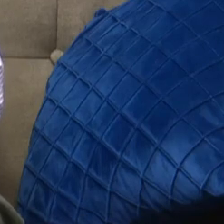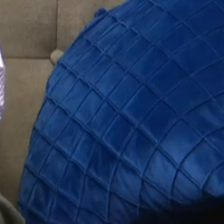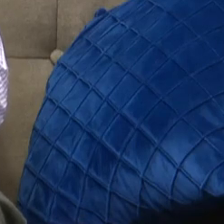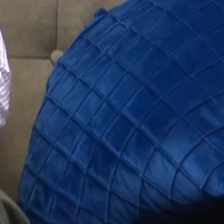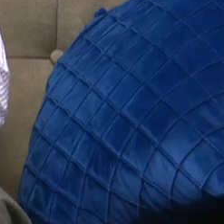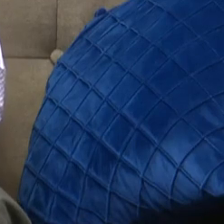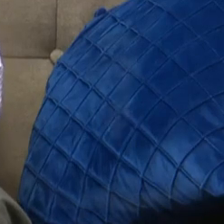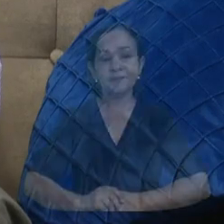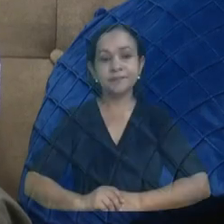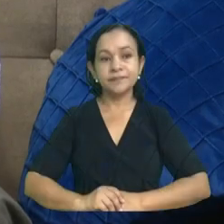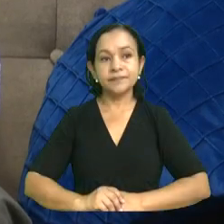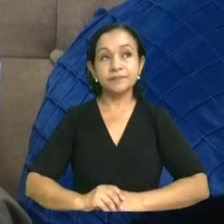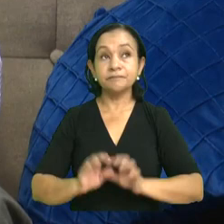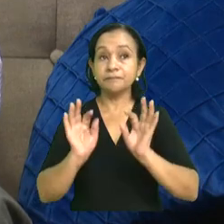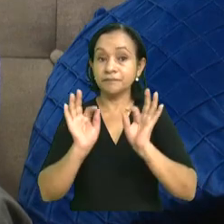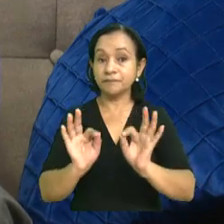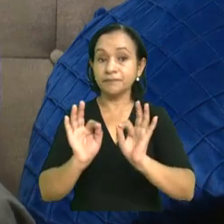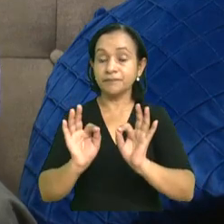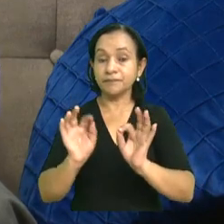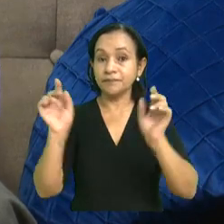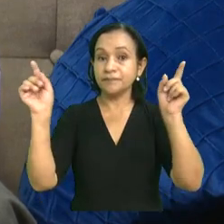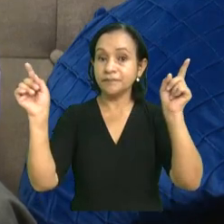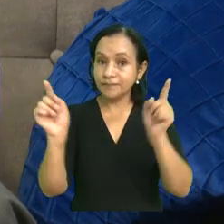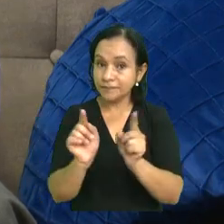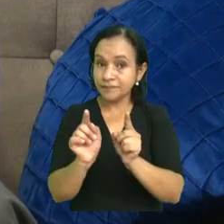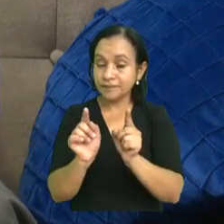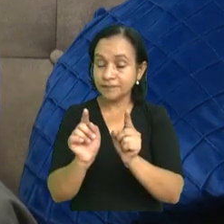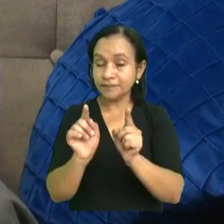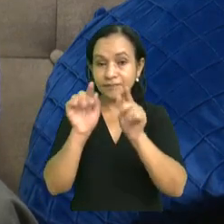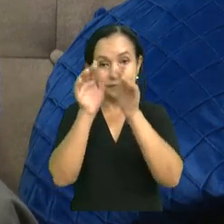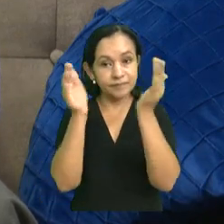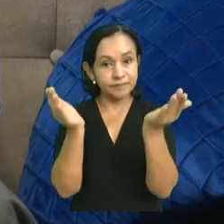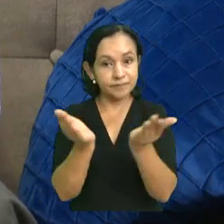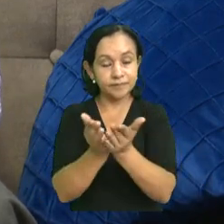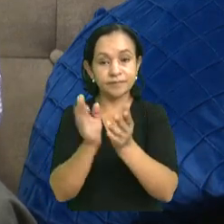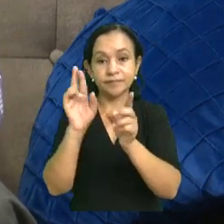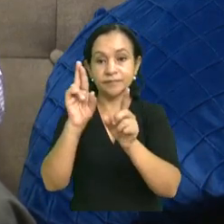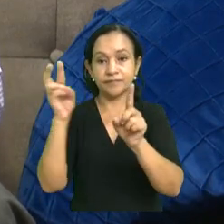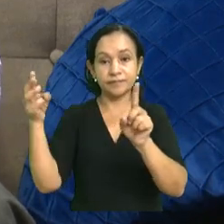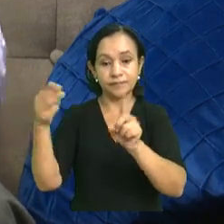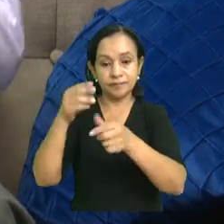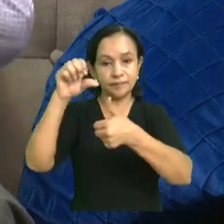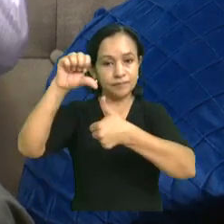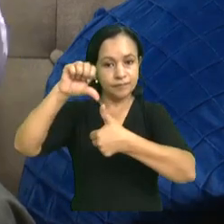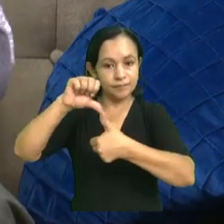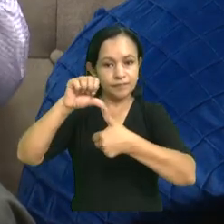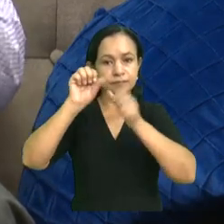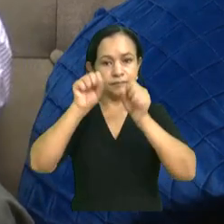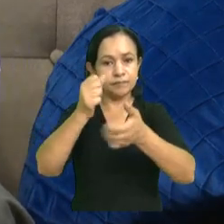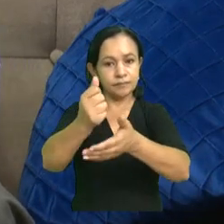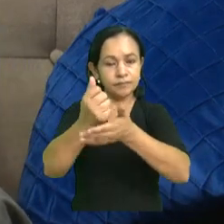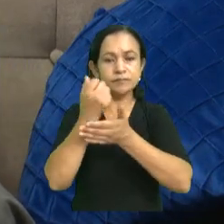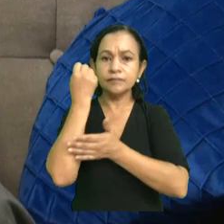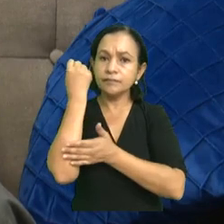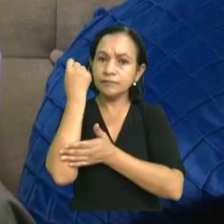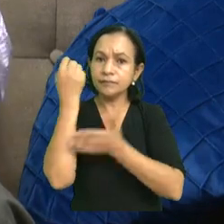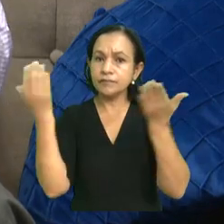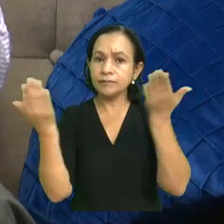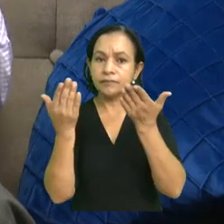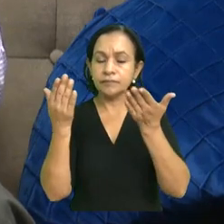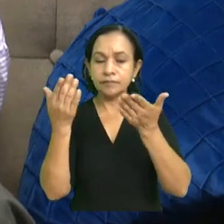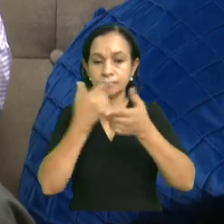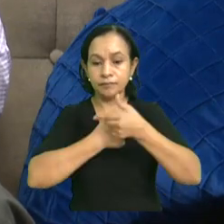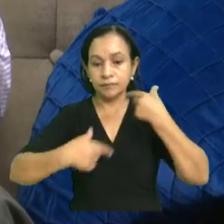Bueno, y ahí están precisamente un resumen tanto a nivel global como regional que nos permite entender cómo los gobiernos a nivel mundial